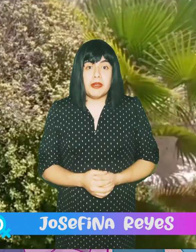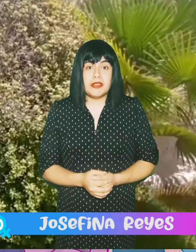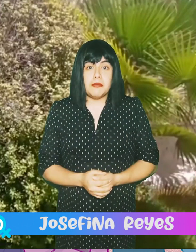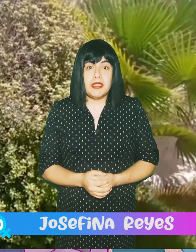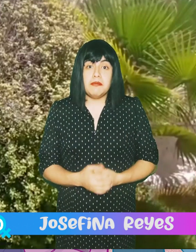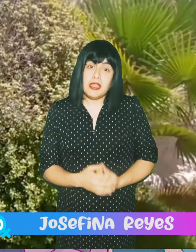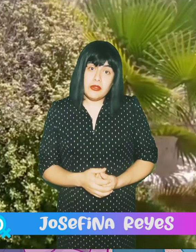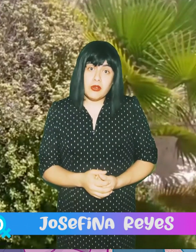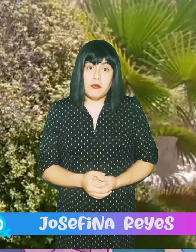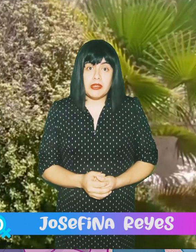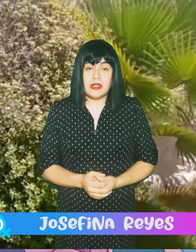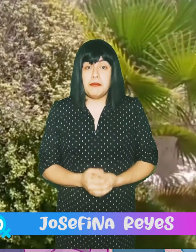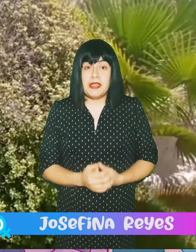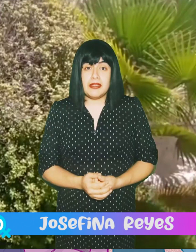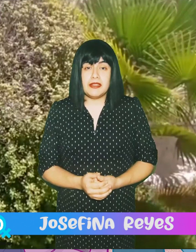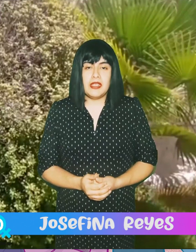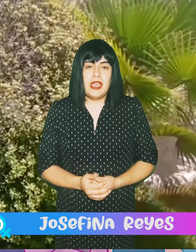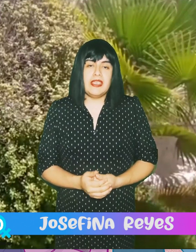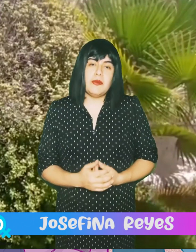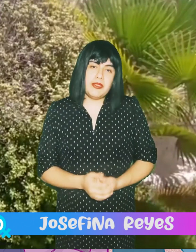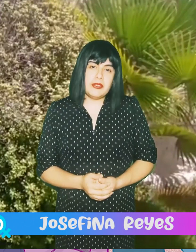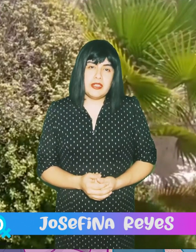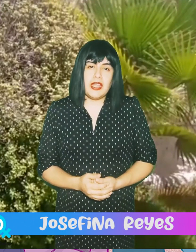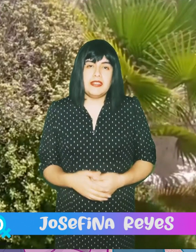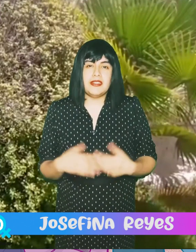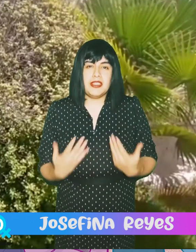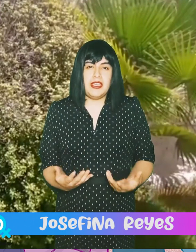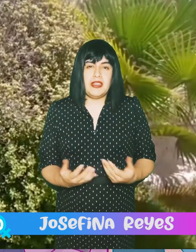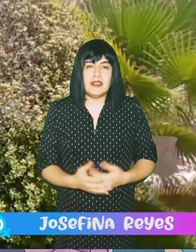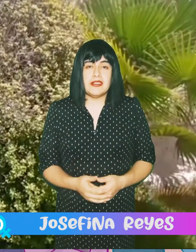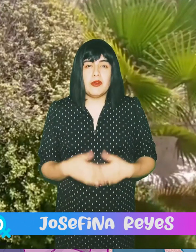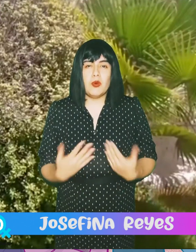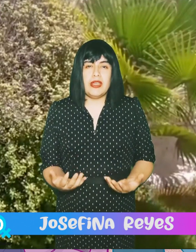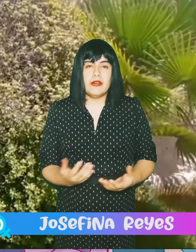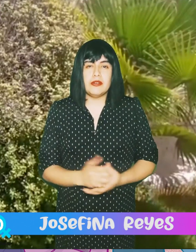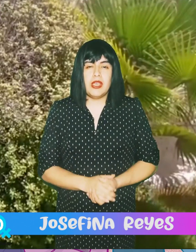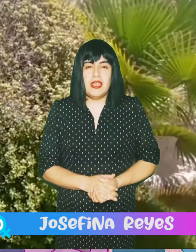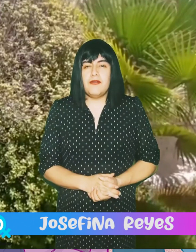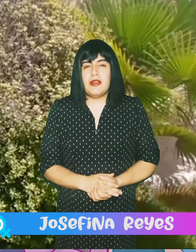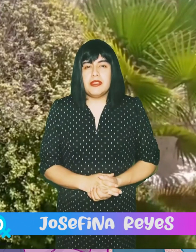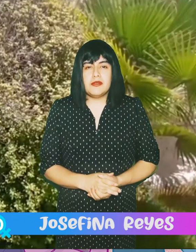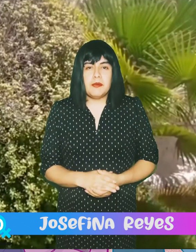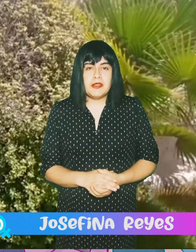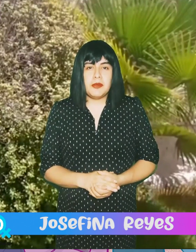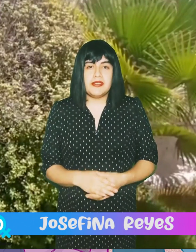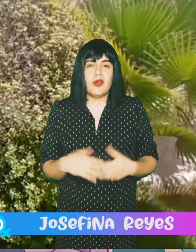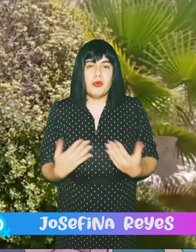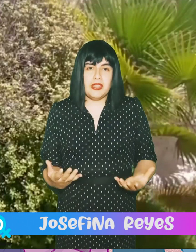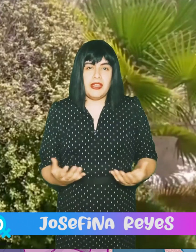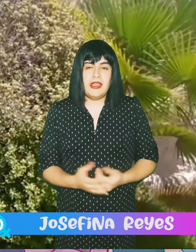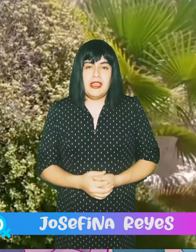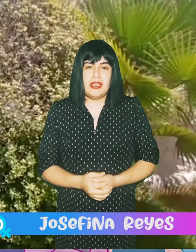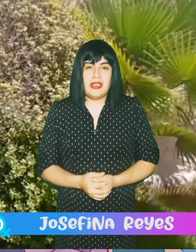aventuras, comparten también miedos, comparten esperanzas, y además de eso se realizan talleres, hacemos juegos. Finalmente es un espacio para